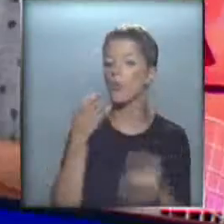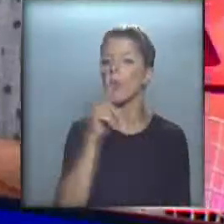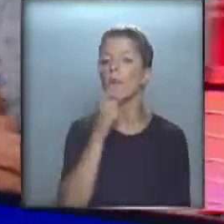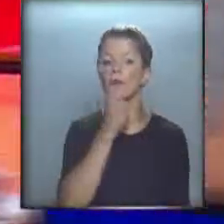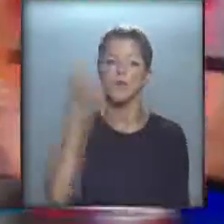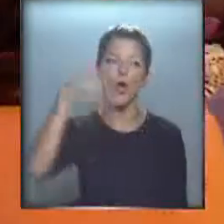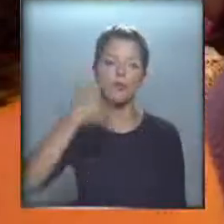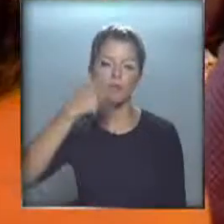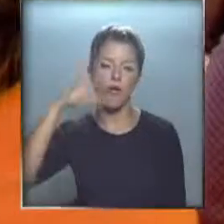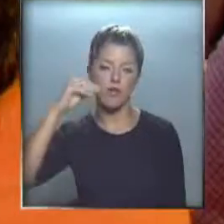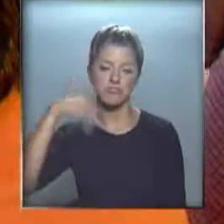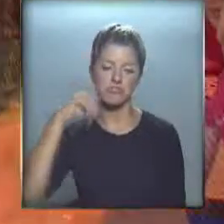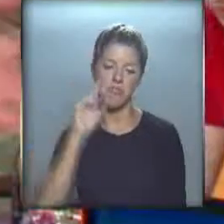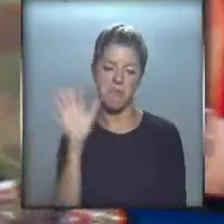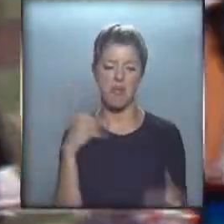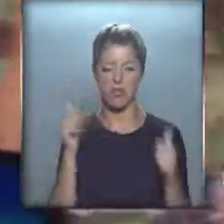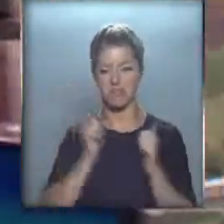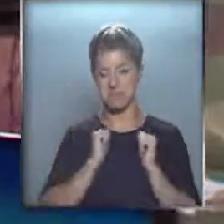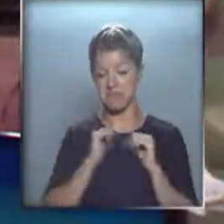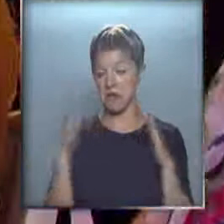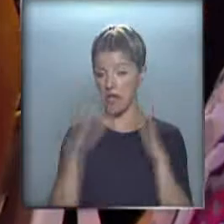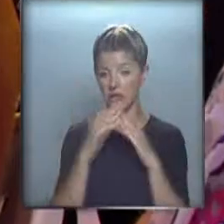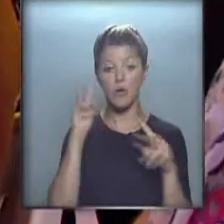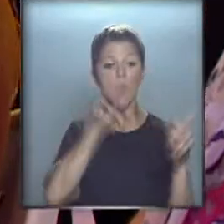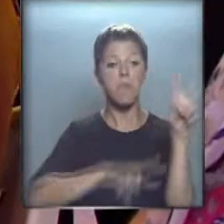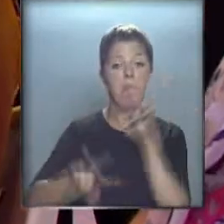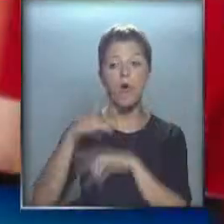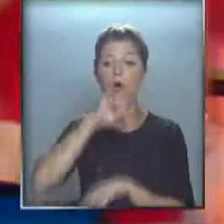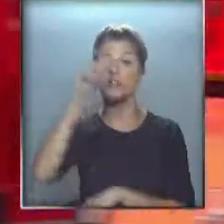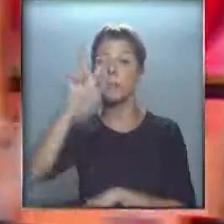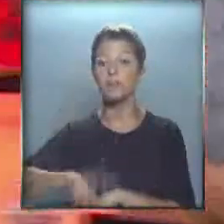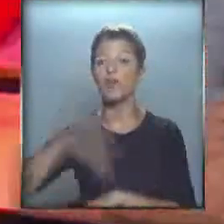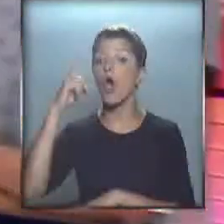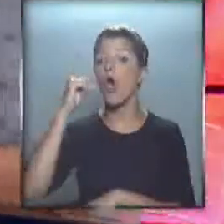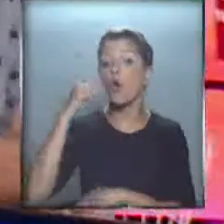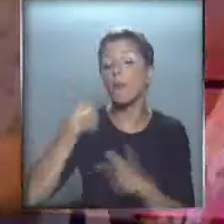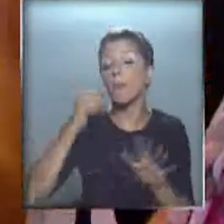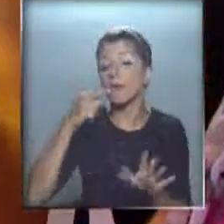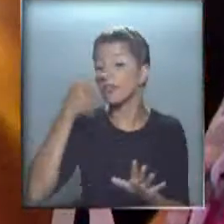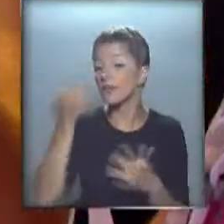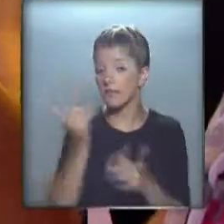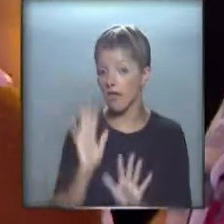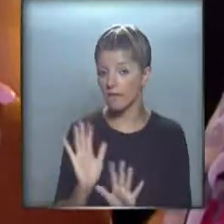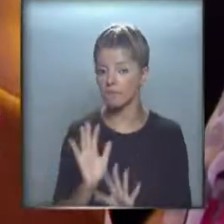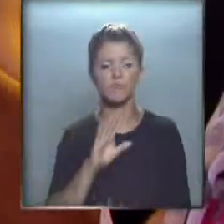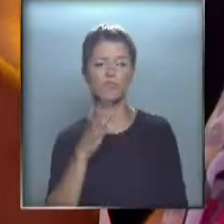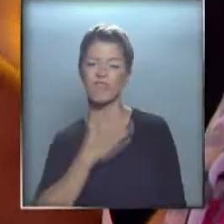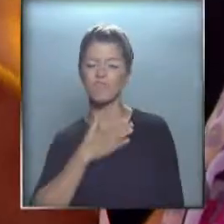hoy sábado a la noche no tengo nada que hacer, me quedo en casa, voy a buscar perfiles de chicos que me puedan... No, yo la verdad no busco, o